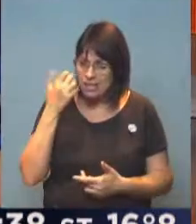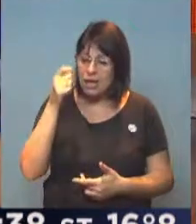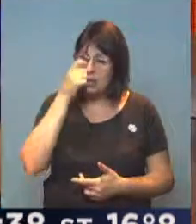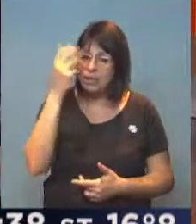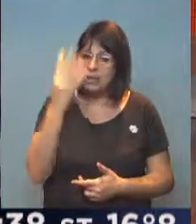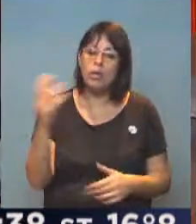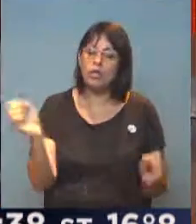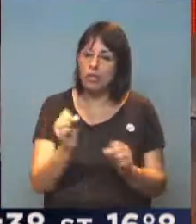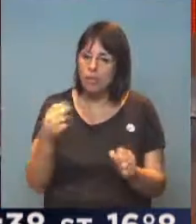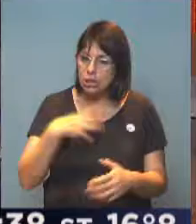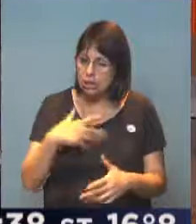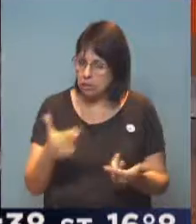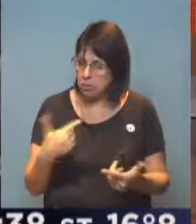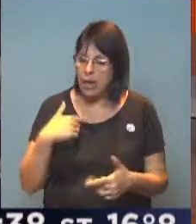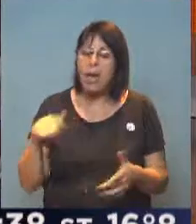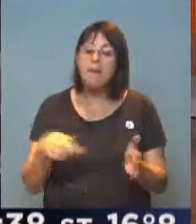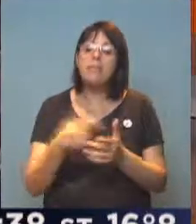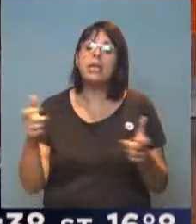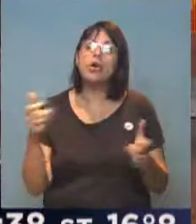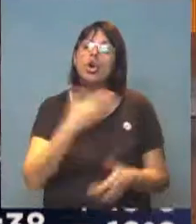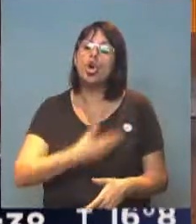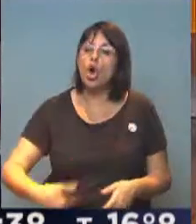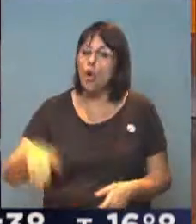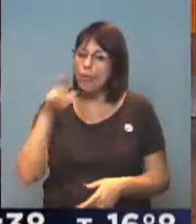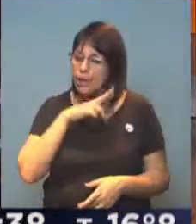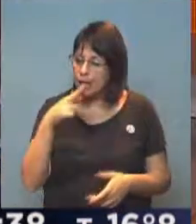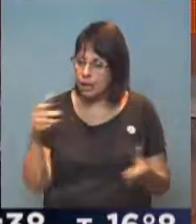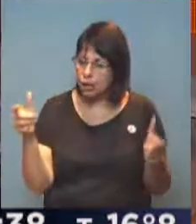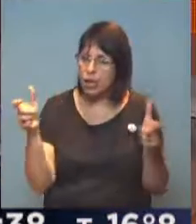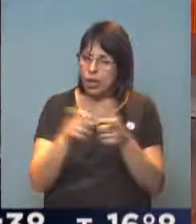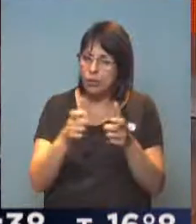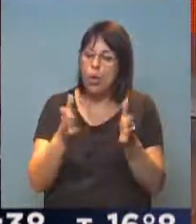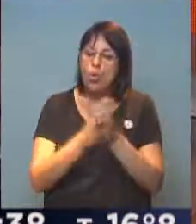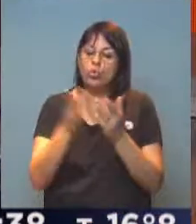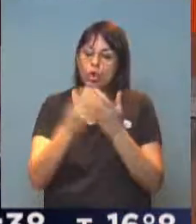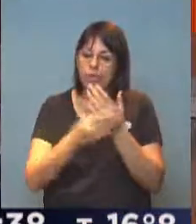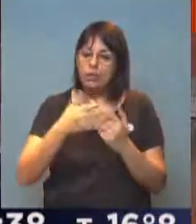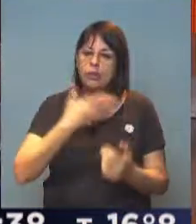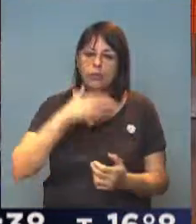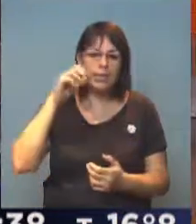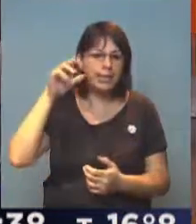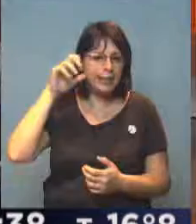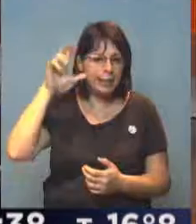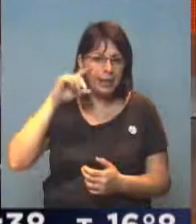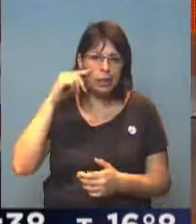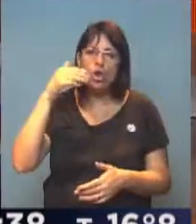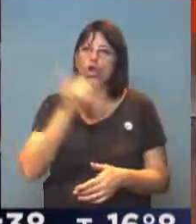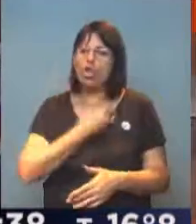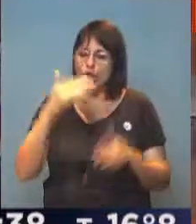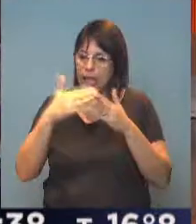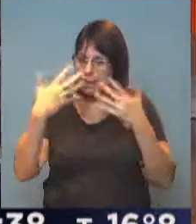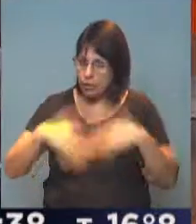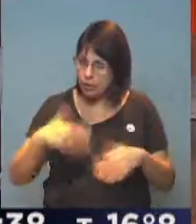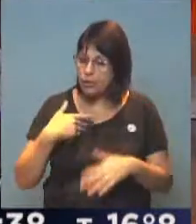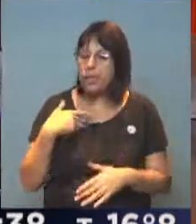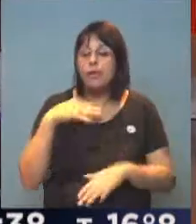de mayo, pero el encuentro que tuvo la gobernadora con el ministro Frigerio en la Casa Rosada promete un fondo fiduciario